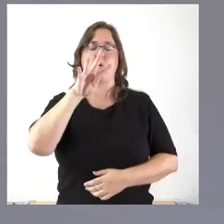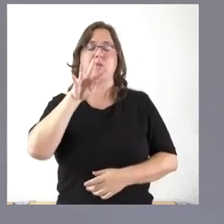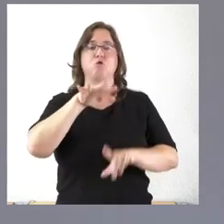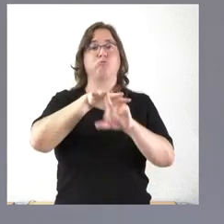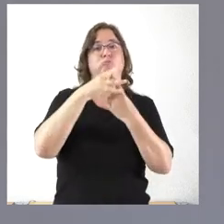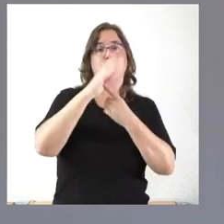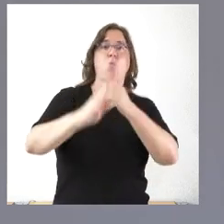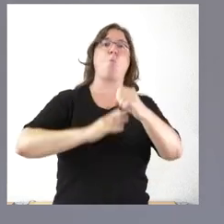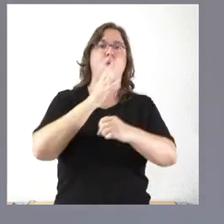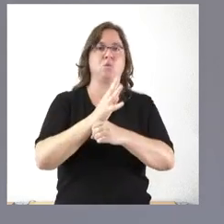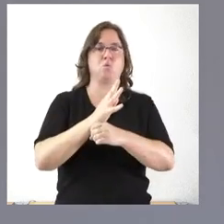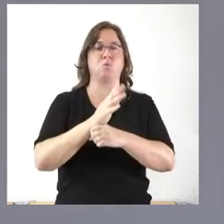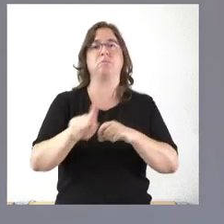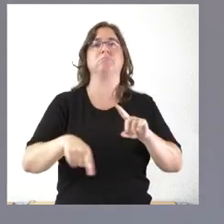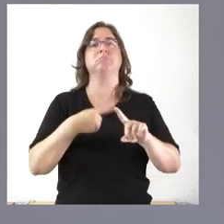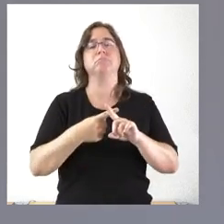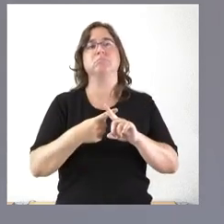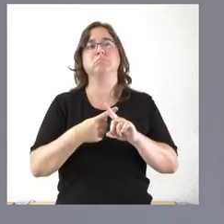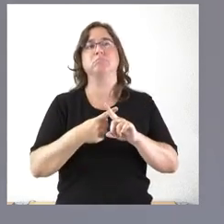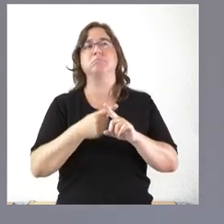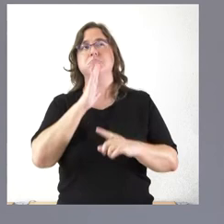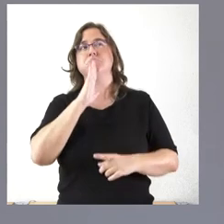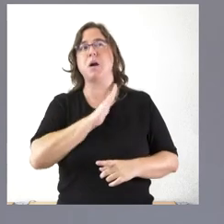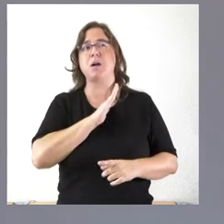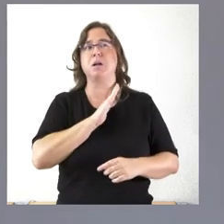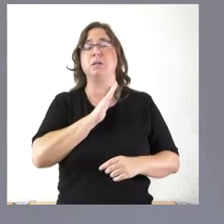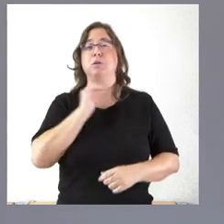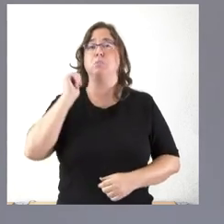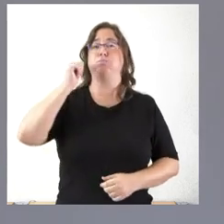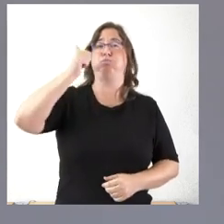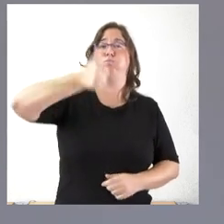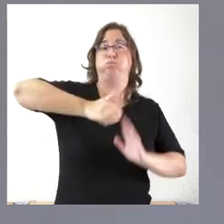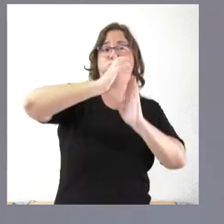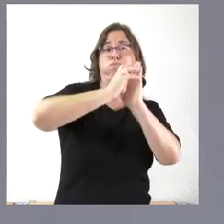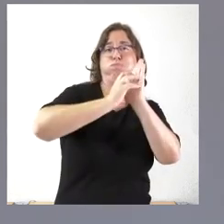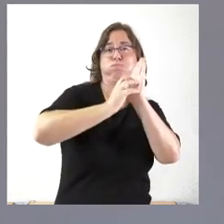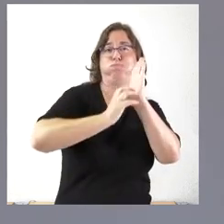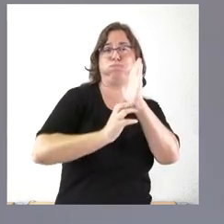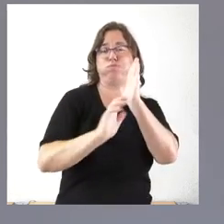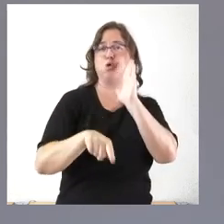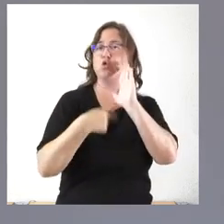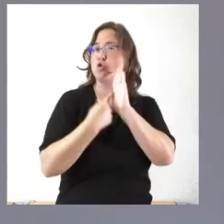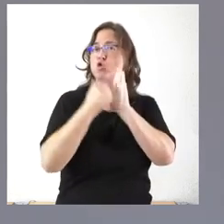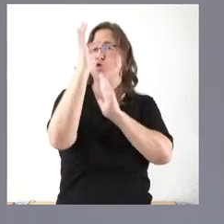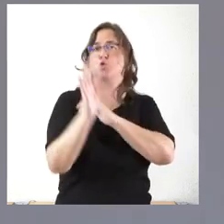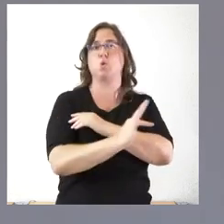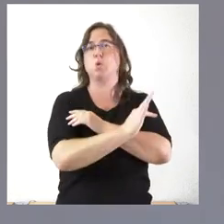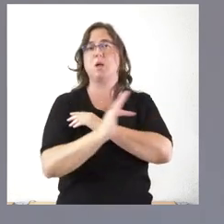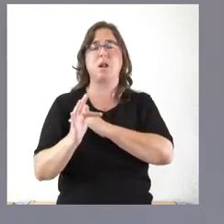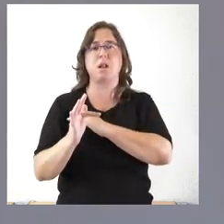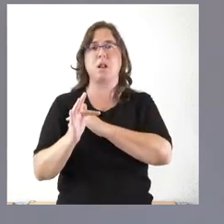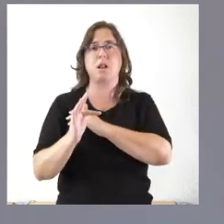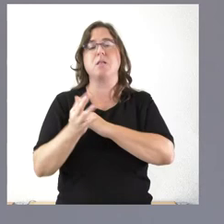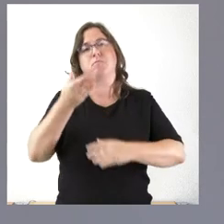una legislatura, que alcanzaría la cifra acumulada a todas las rebajas impositivas que hemos hecho en Castilla y León desde su existencia y que